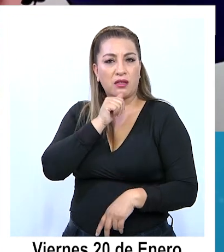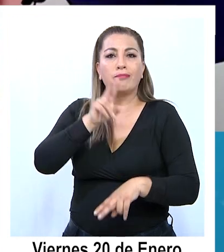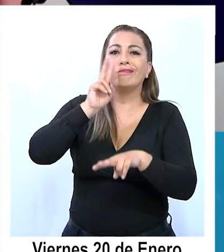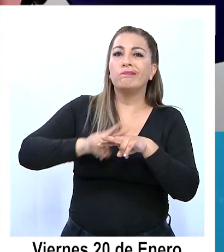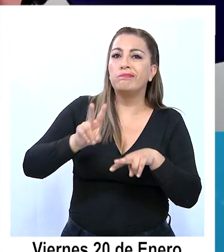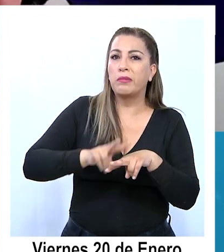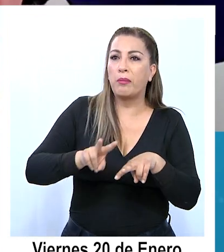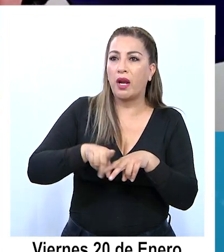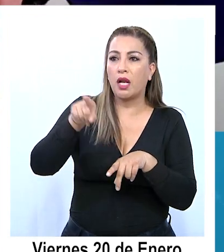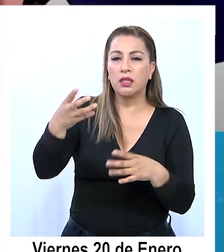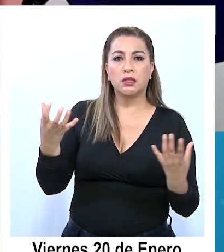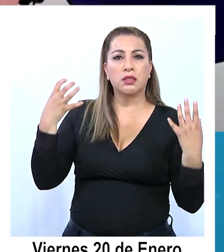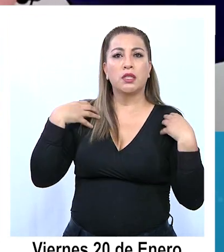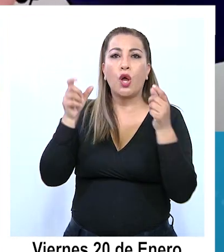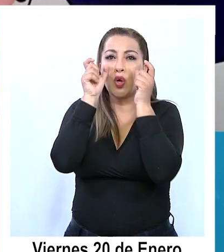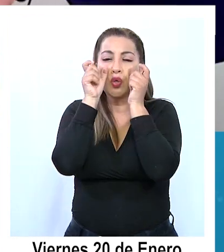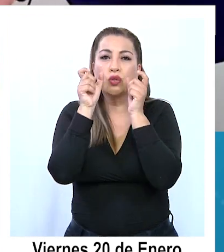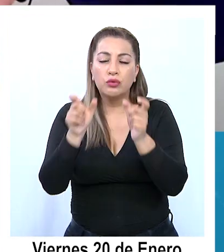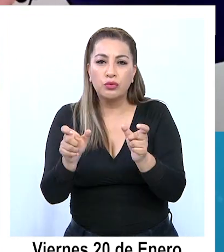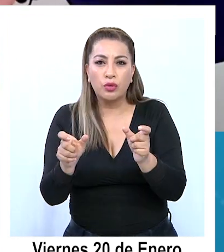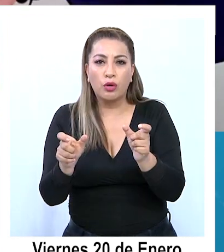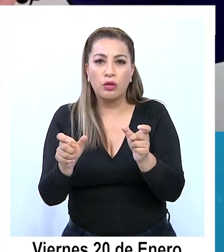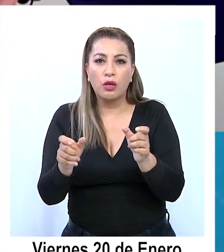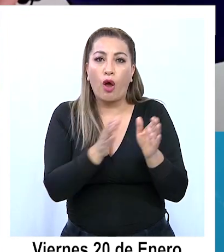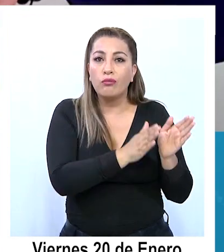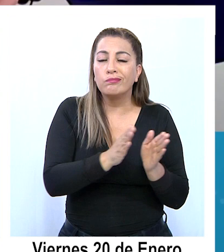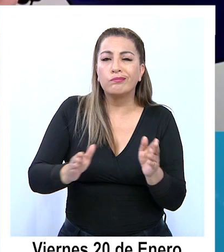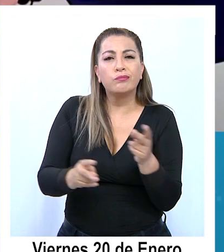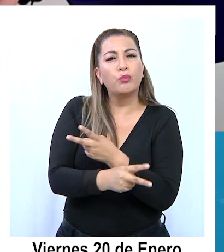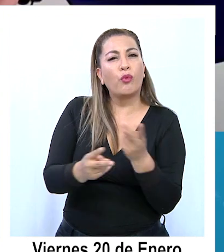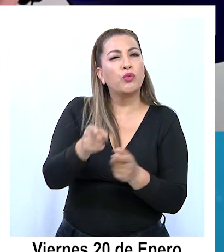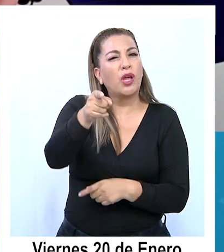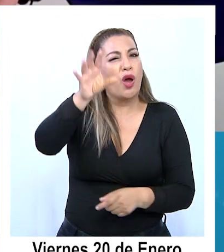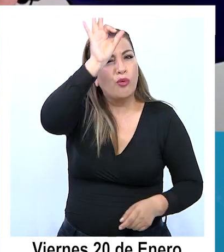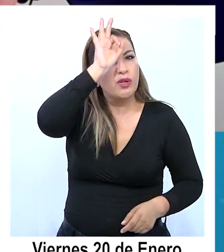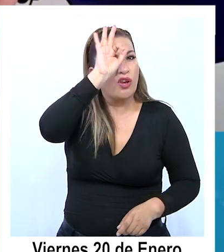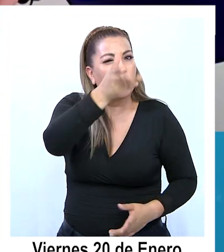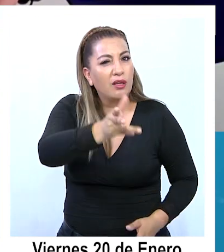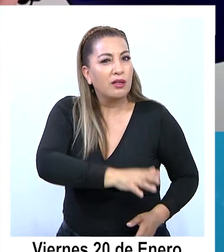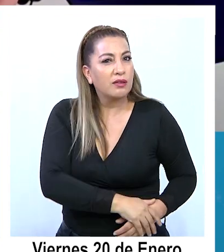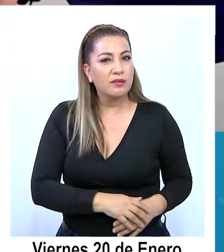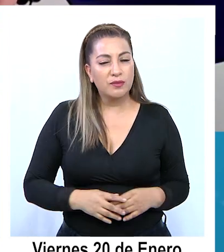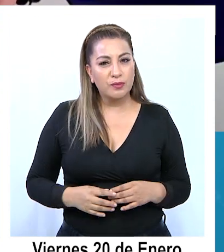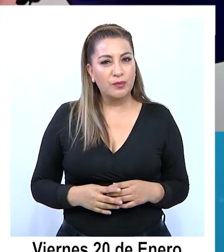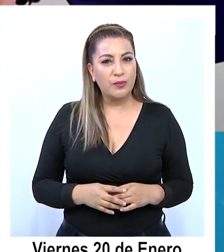digamos, para el control, el resguardo del orden público. ¿Qué le ha parecido a usted esta declaración?